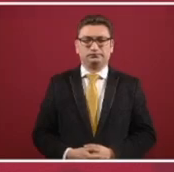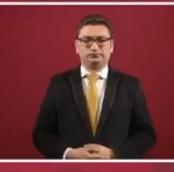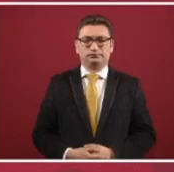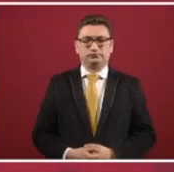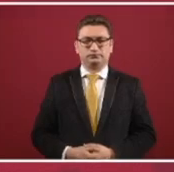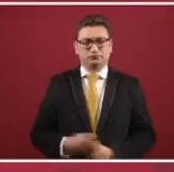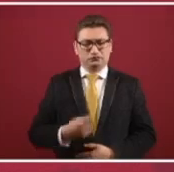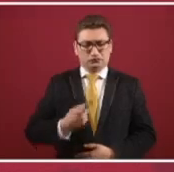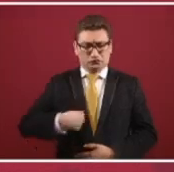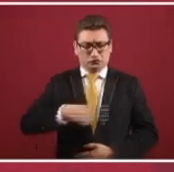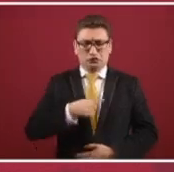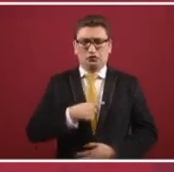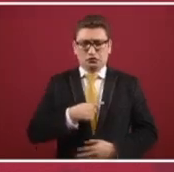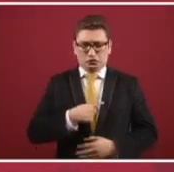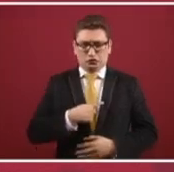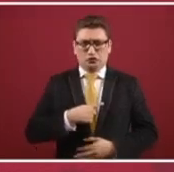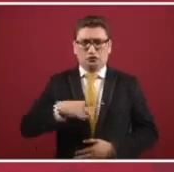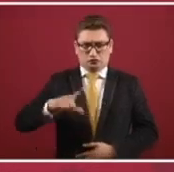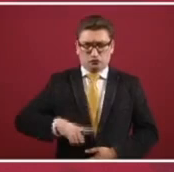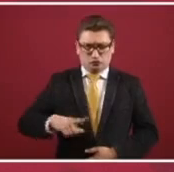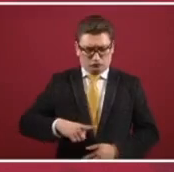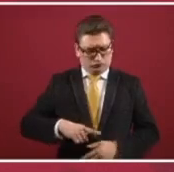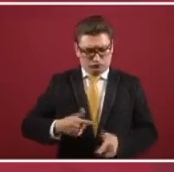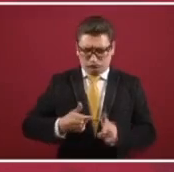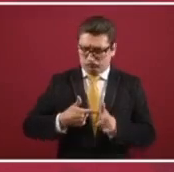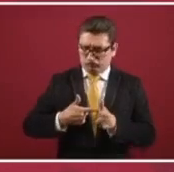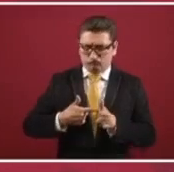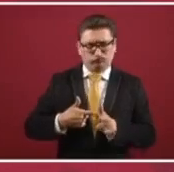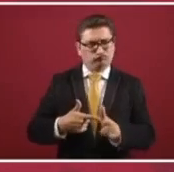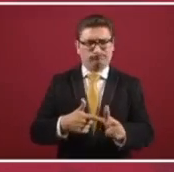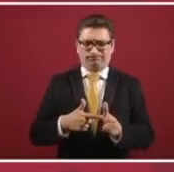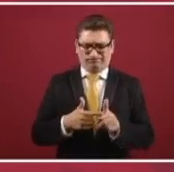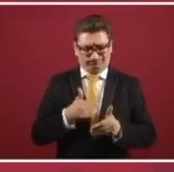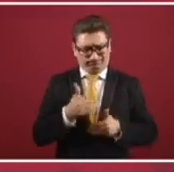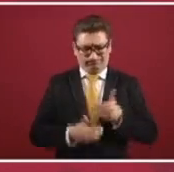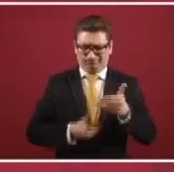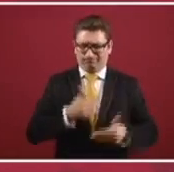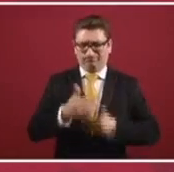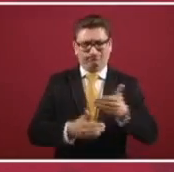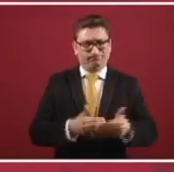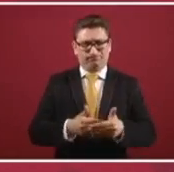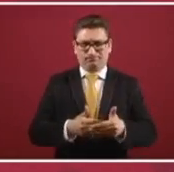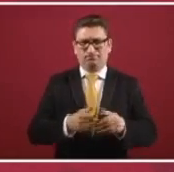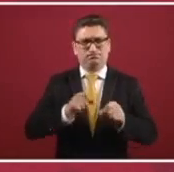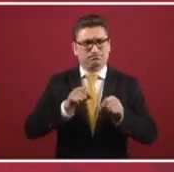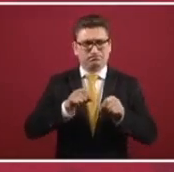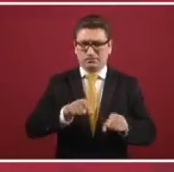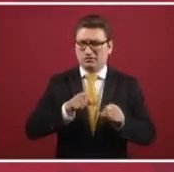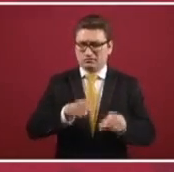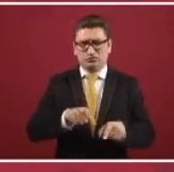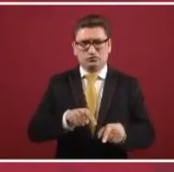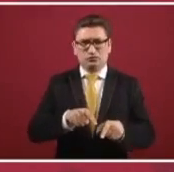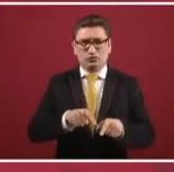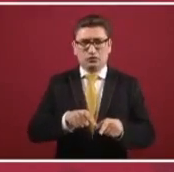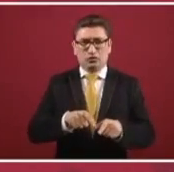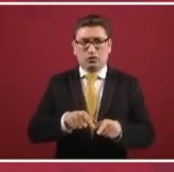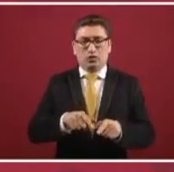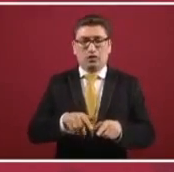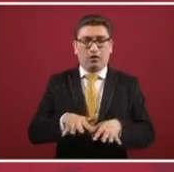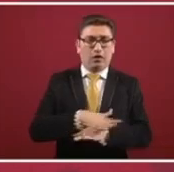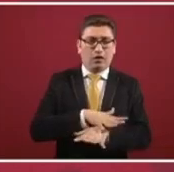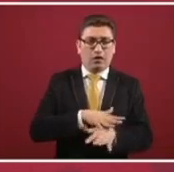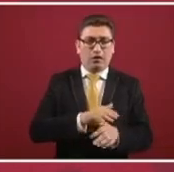con la misma política, no vamos a dar ni un paso atrás, no vamos a permitir la